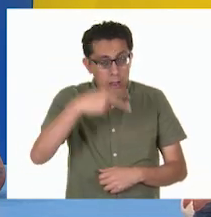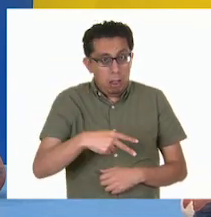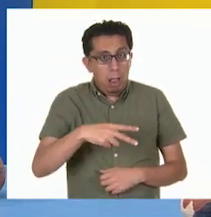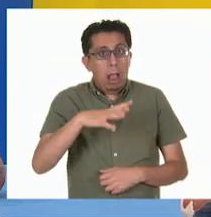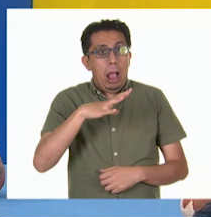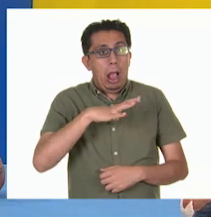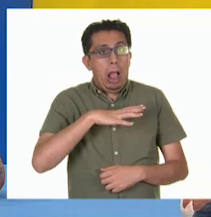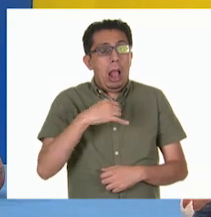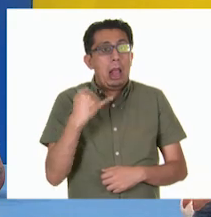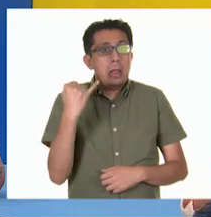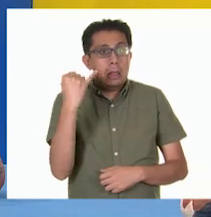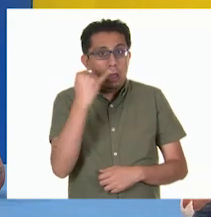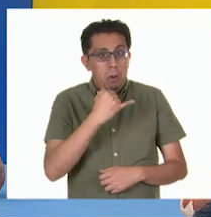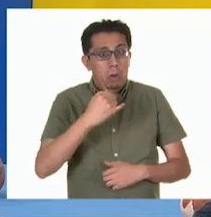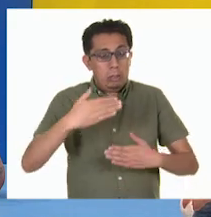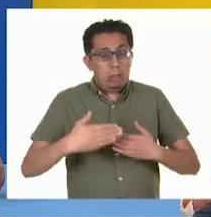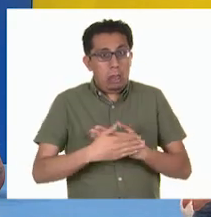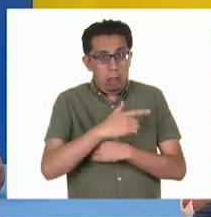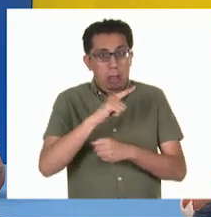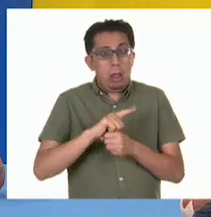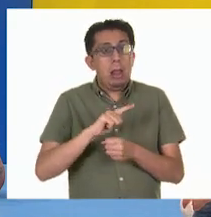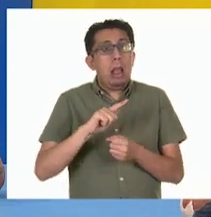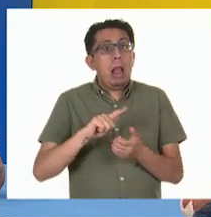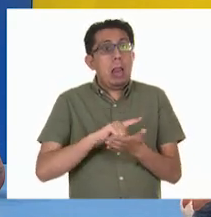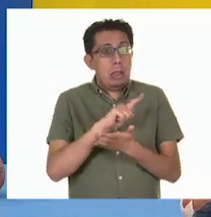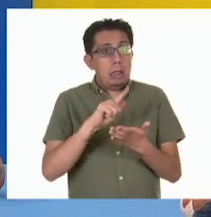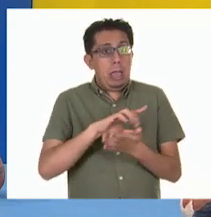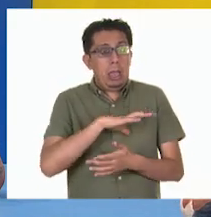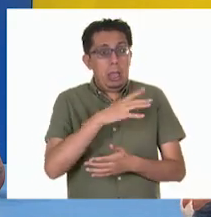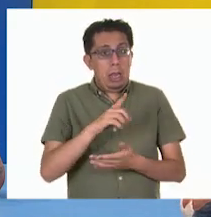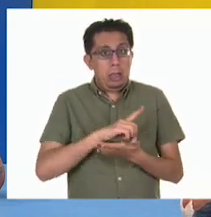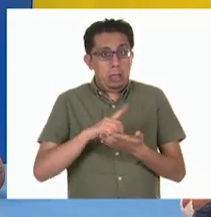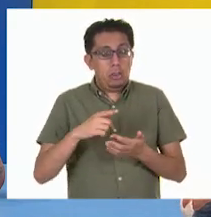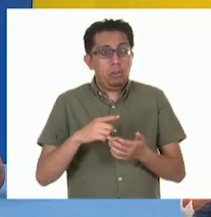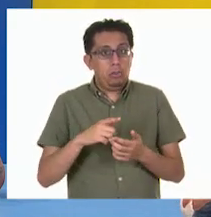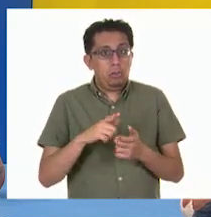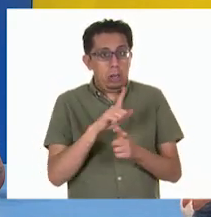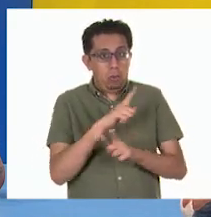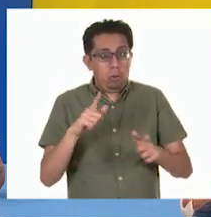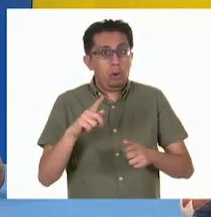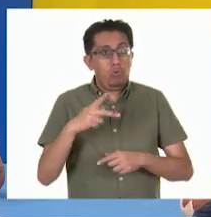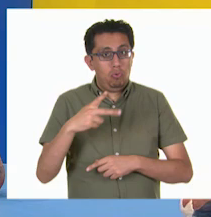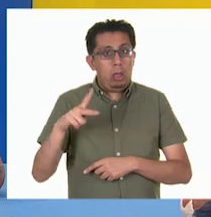lenguas nacionales, la Ley General de Derechos Lingüísticos de los Pueblos Indígenas